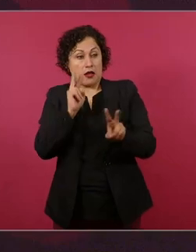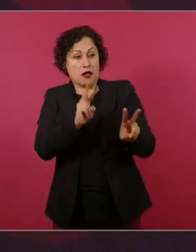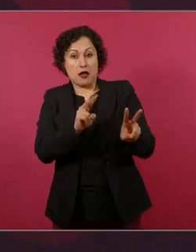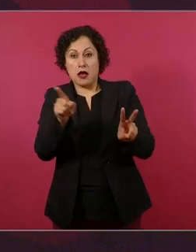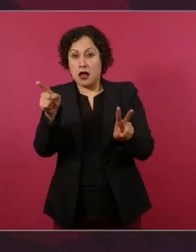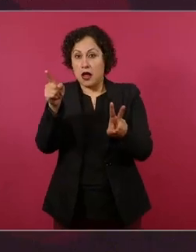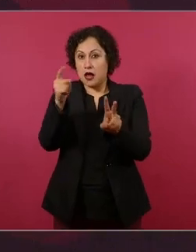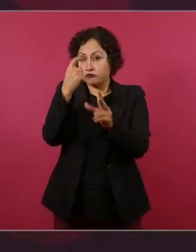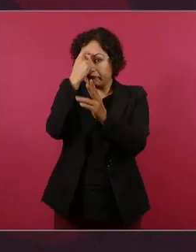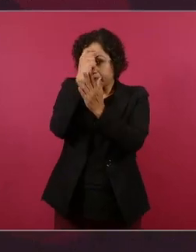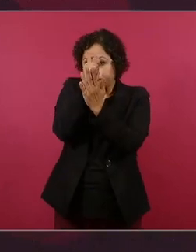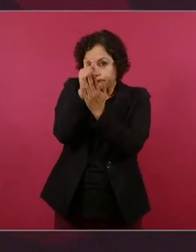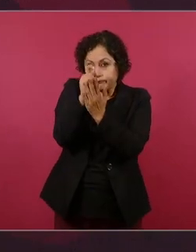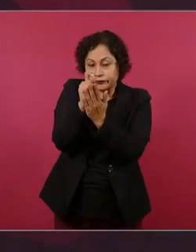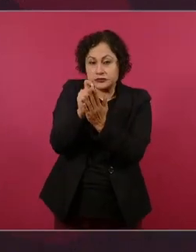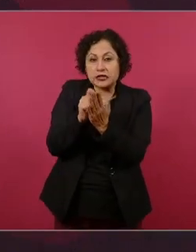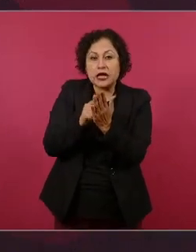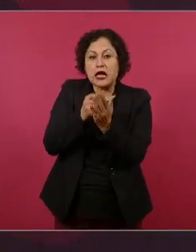Tlatelolco